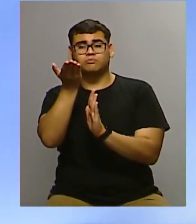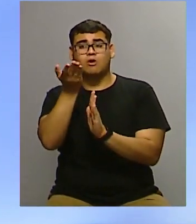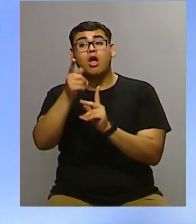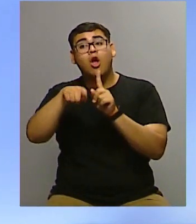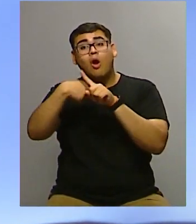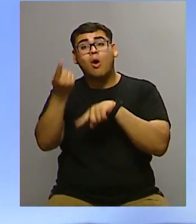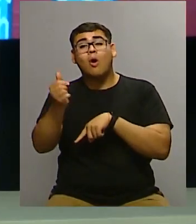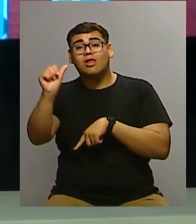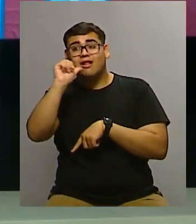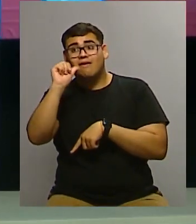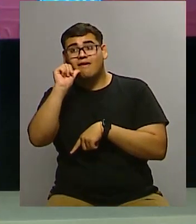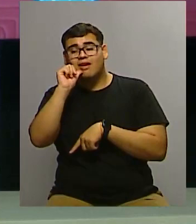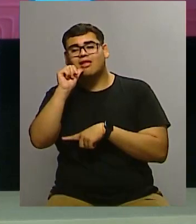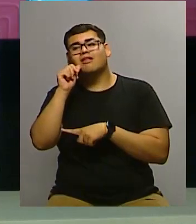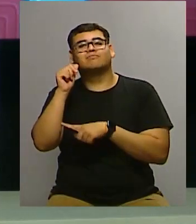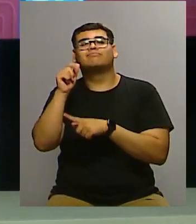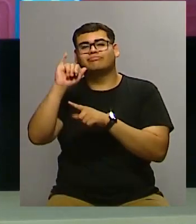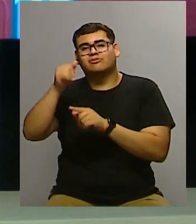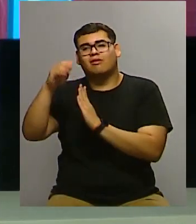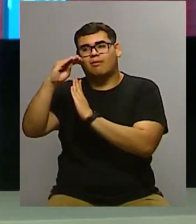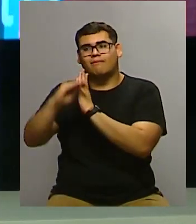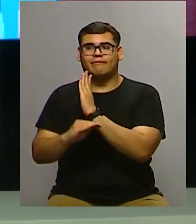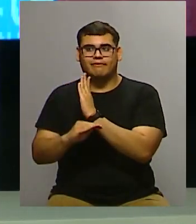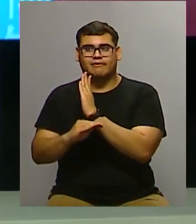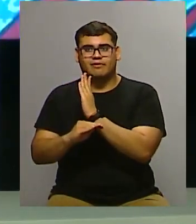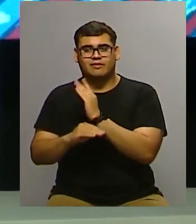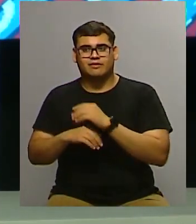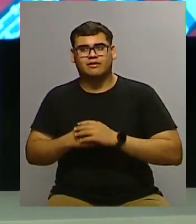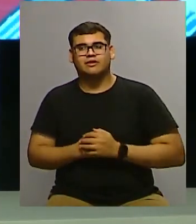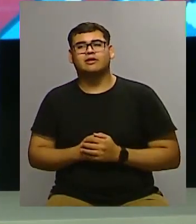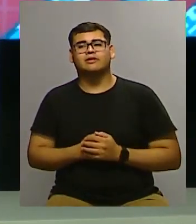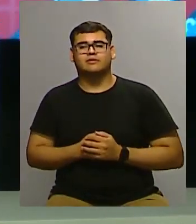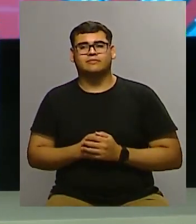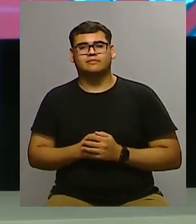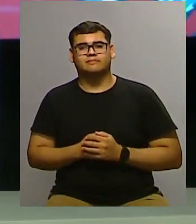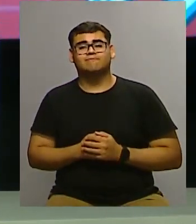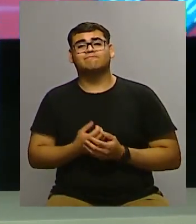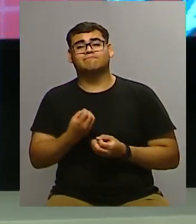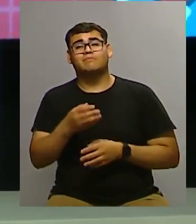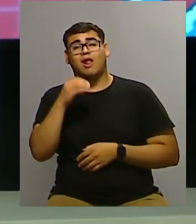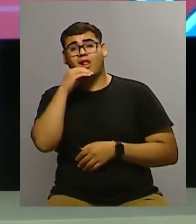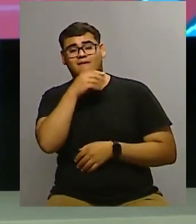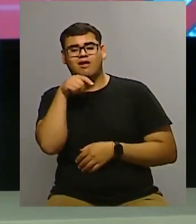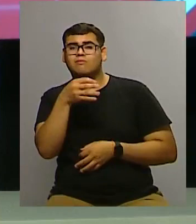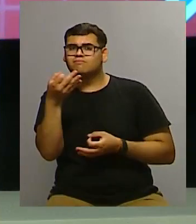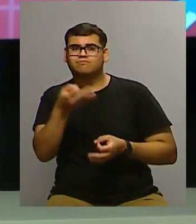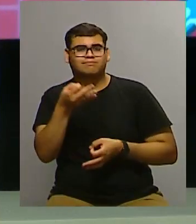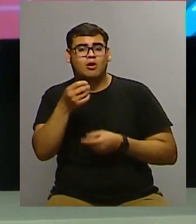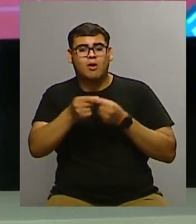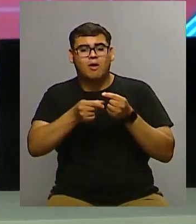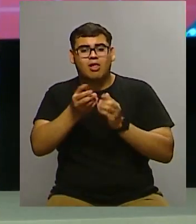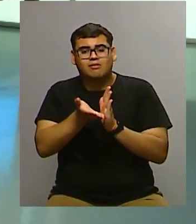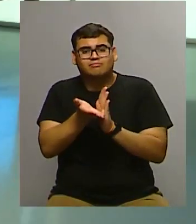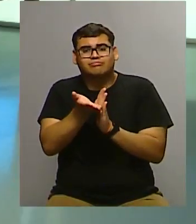bebidas que han caído en el consumo, bueno, el vino lo ha hecho bastante bien y en esto hay